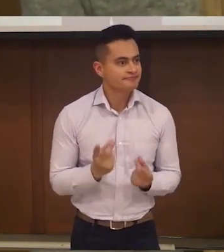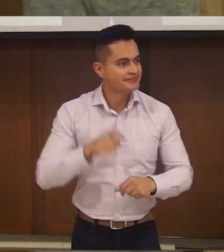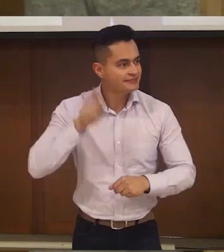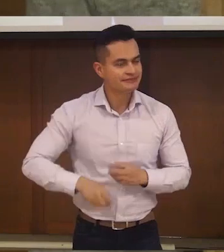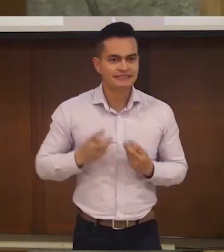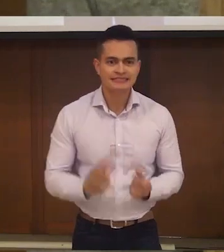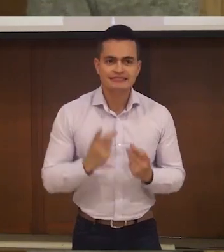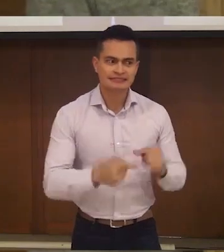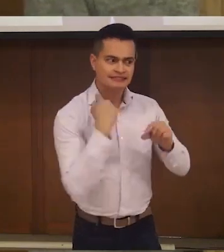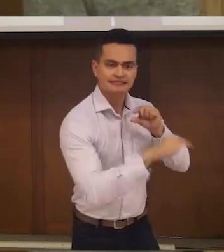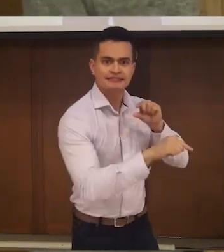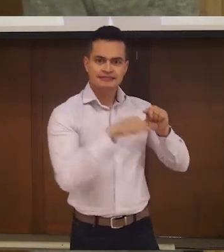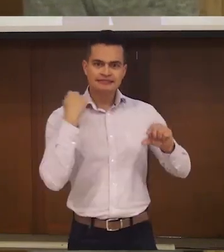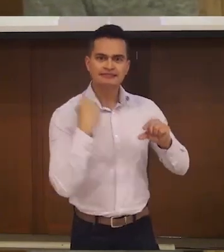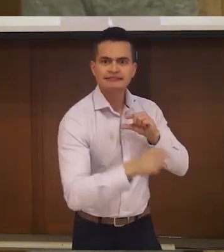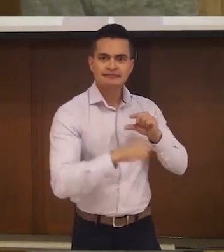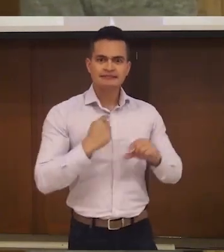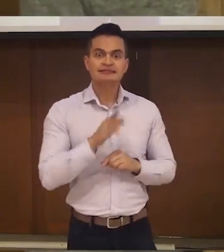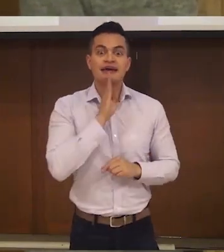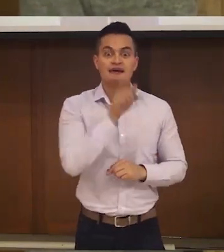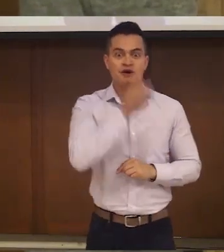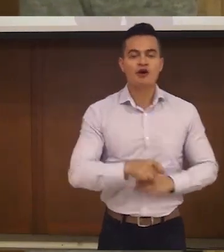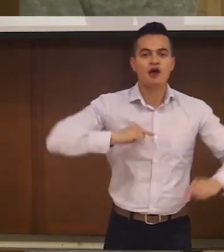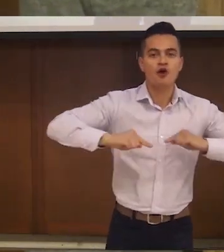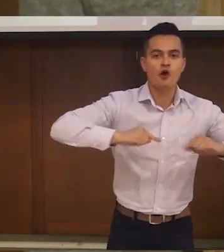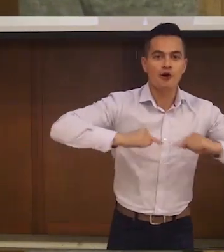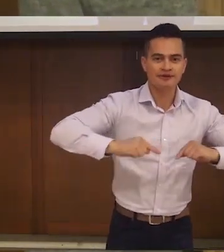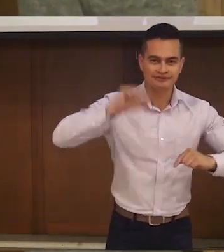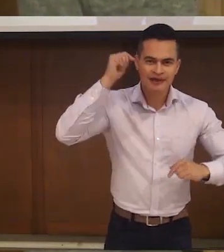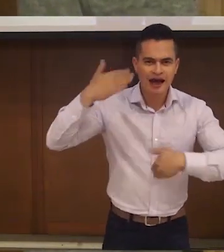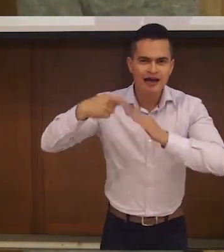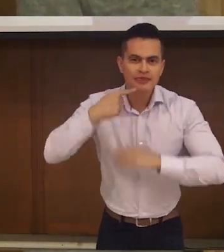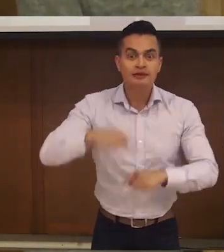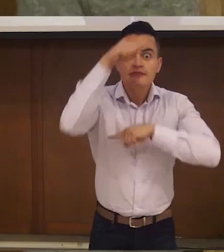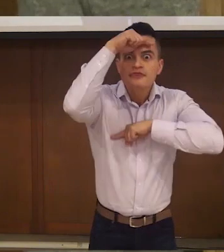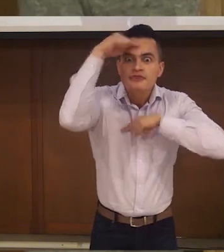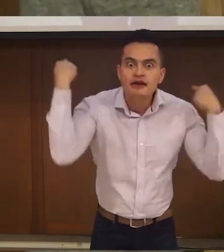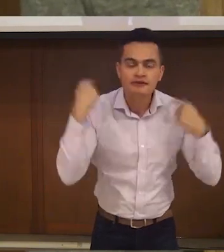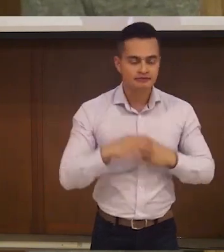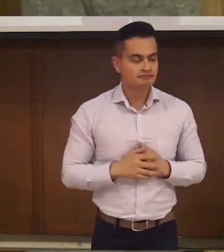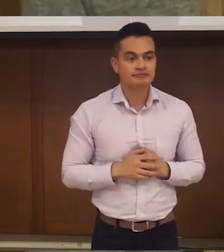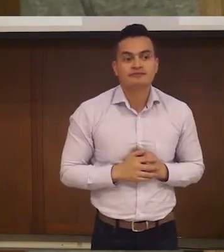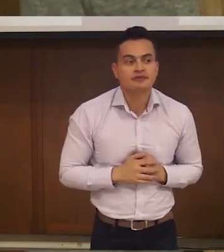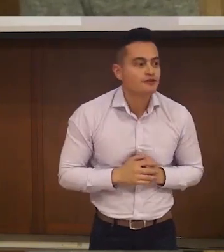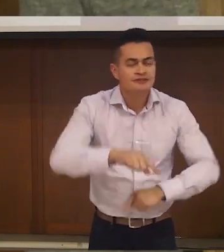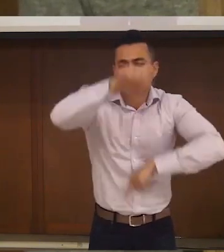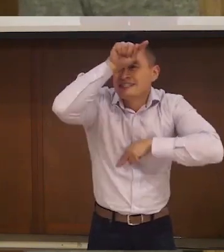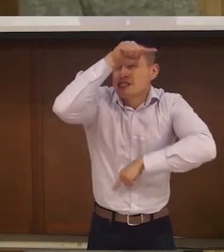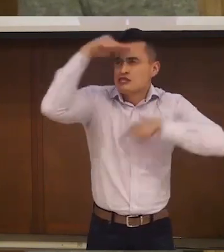por la coordinadora, que alguien dijo que era intensa. No, para nada, re